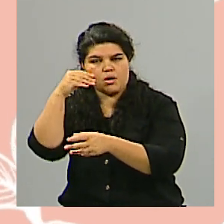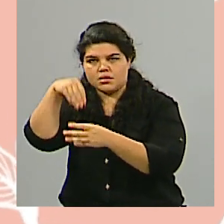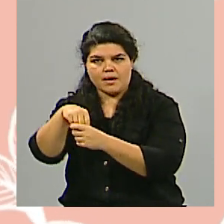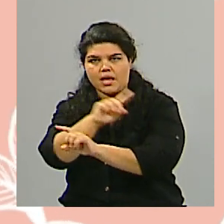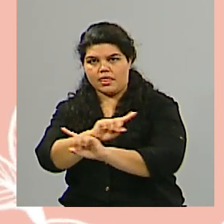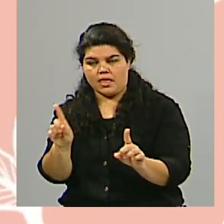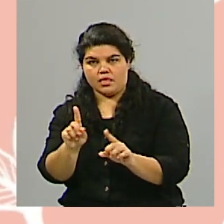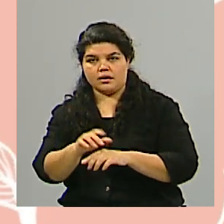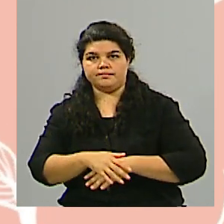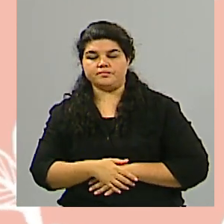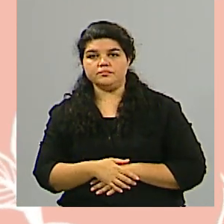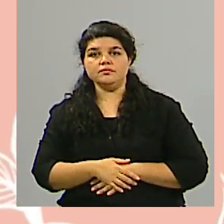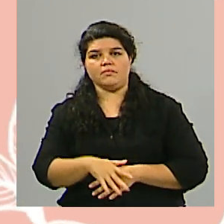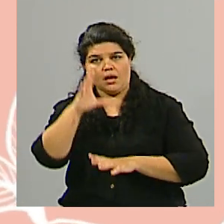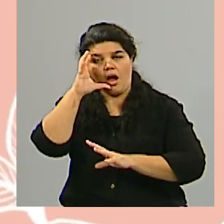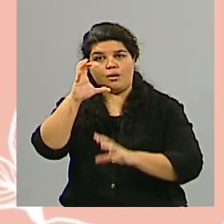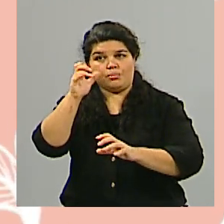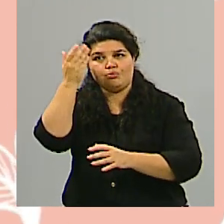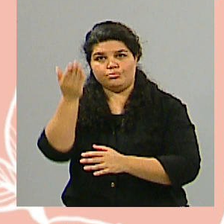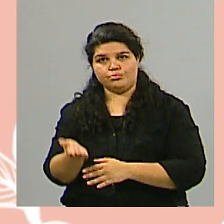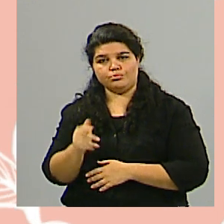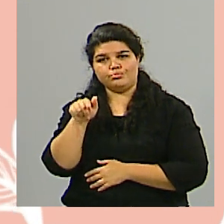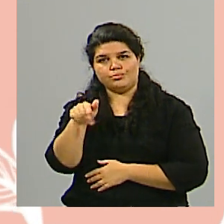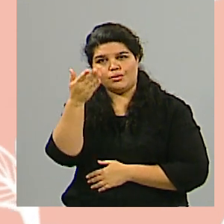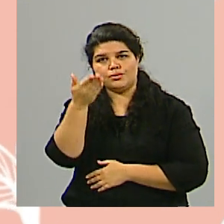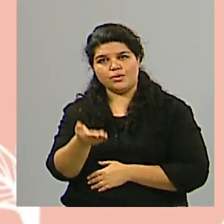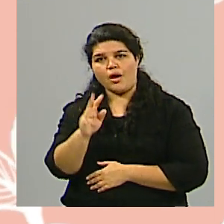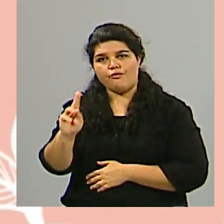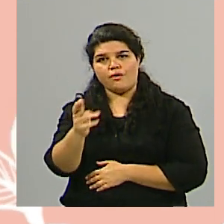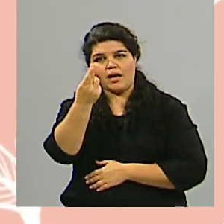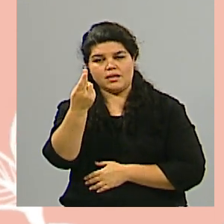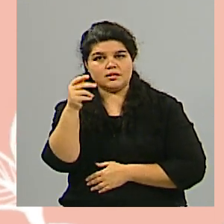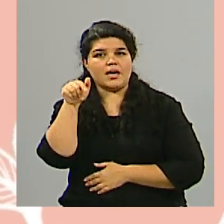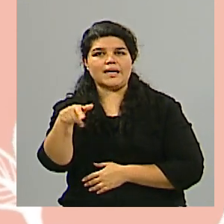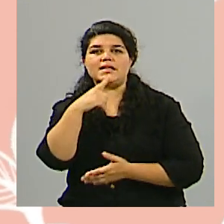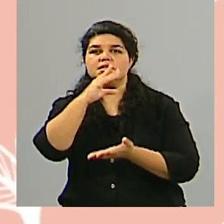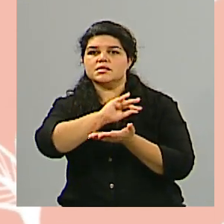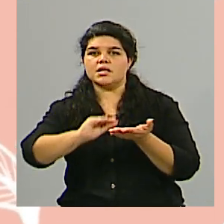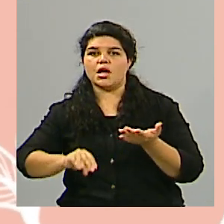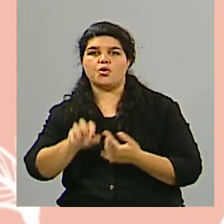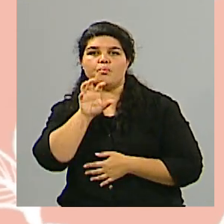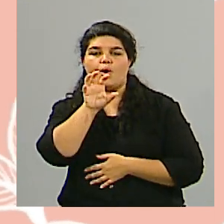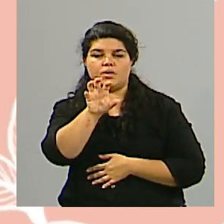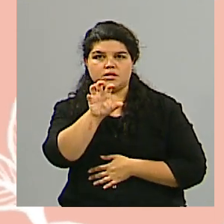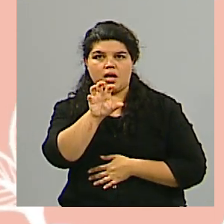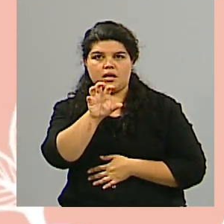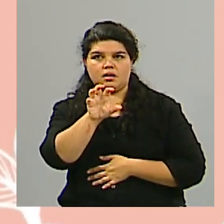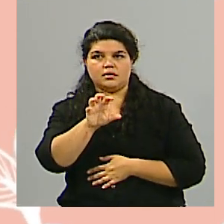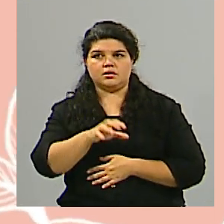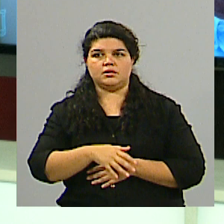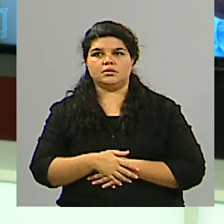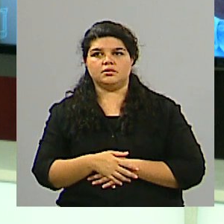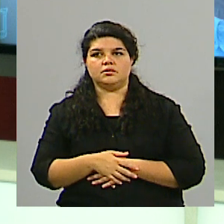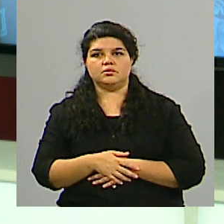esta situación del fallecimiento de Alejandro Bermejo, quien era senador provincial